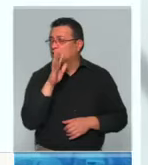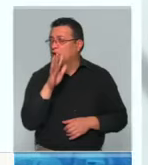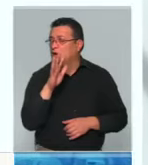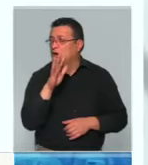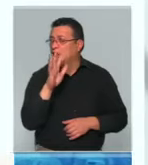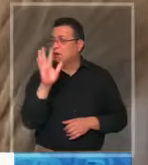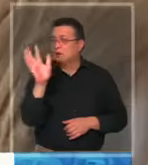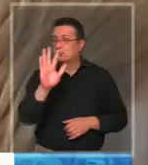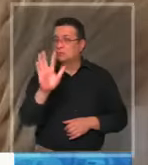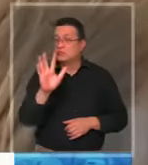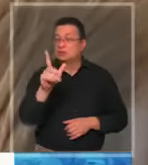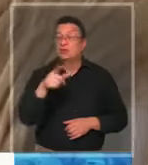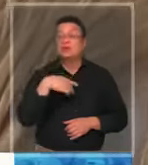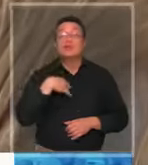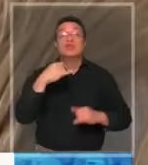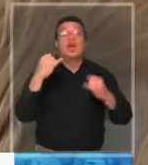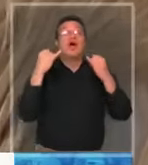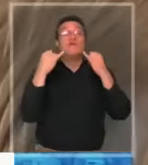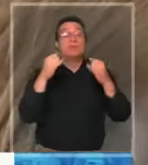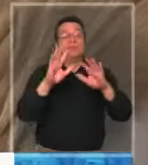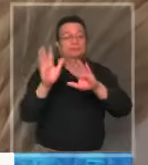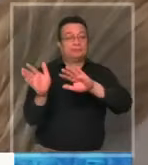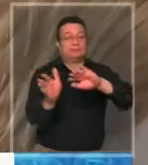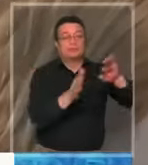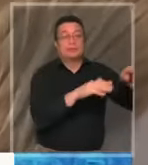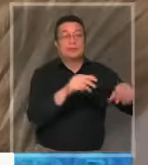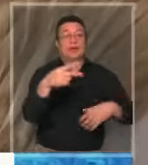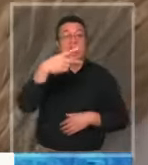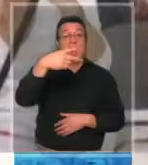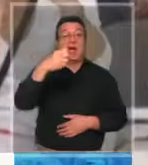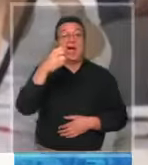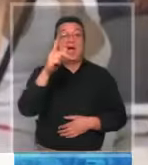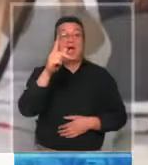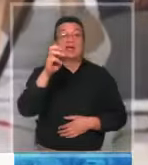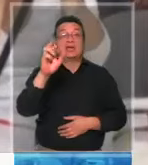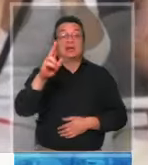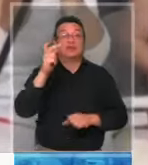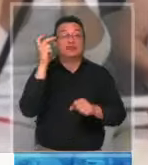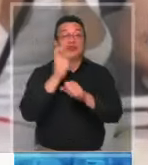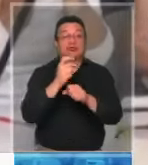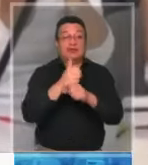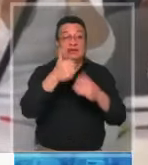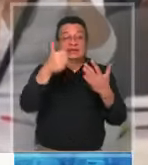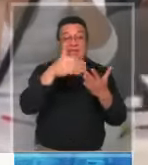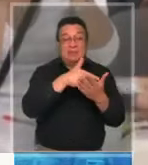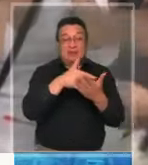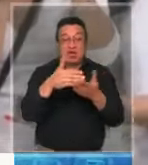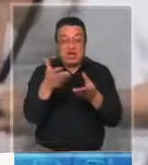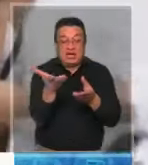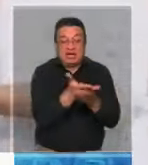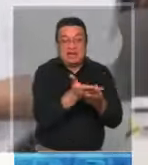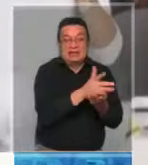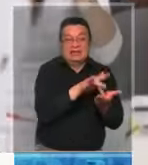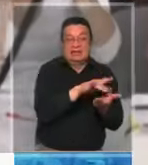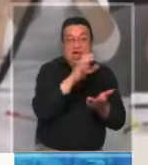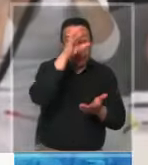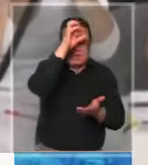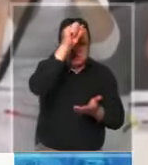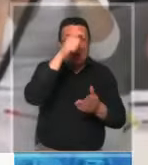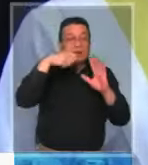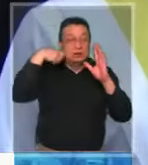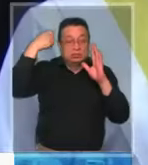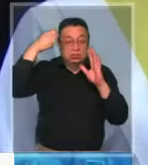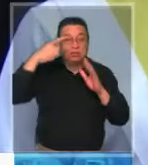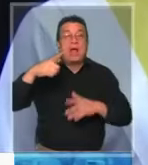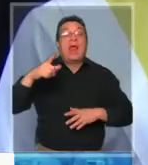Vamos ahora sí con la información que les íbamos a compartir. Un hacker robó casi 6 millones de archivos en Argentina, los cuales contienen imágenes de